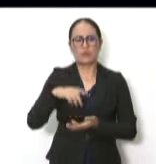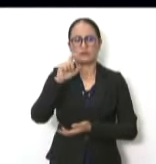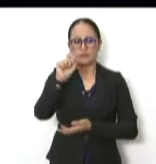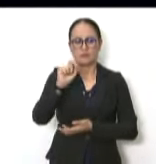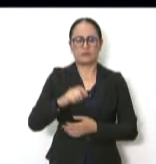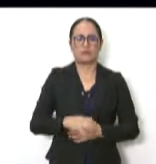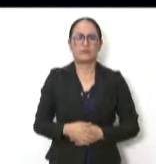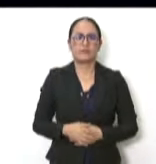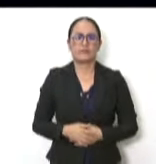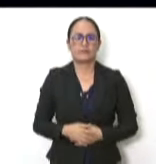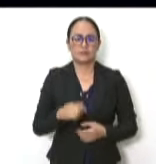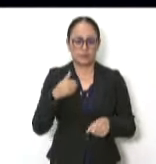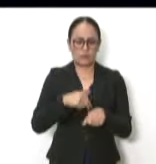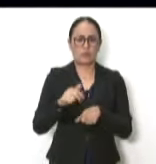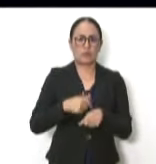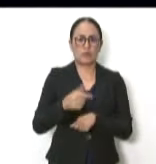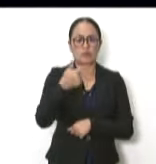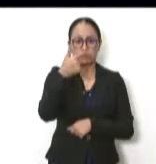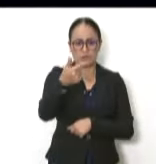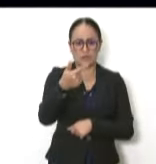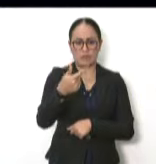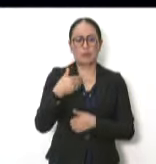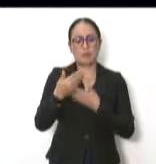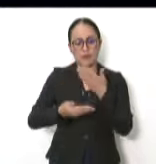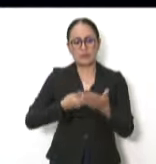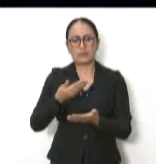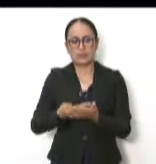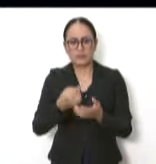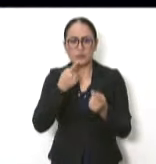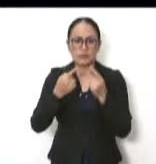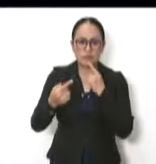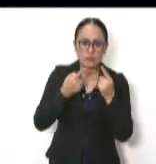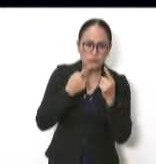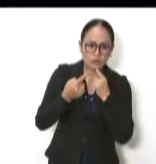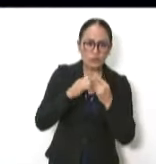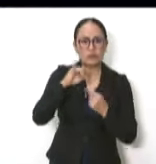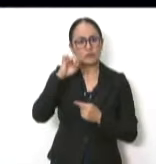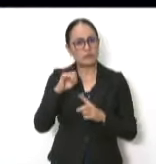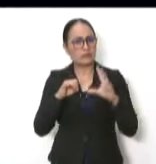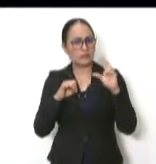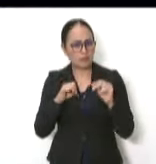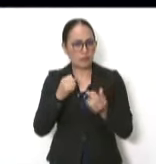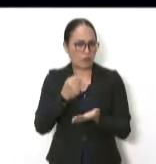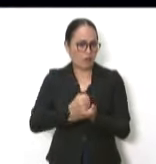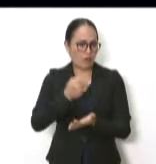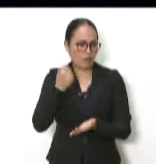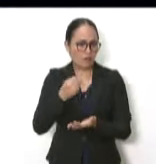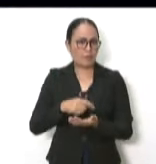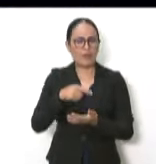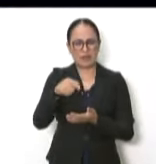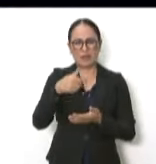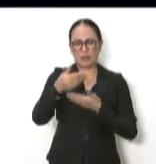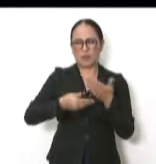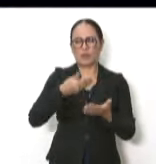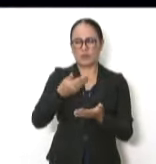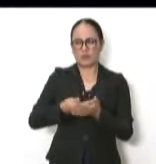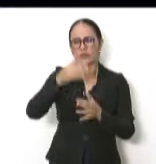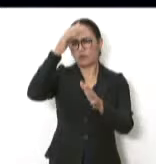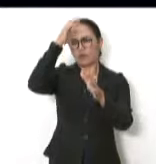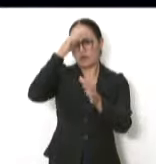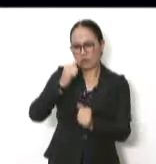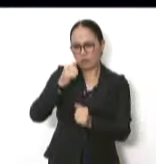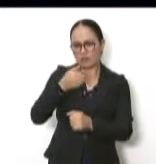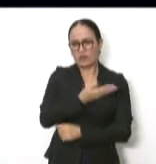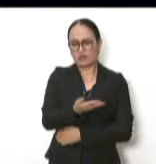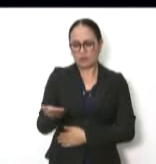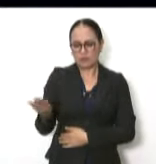7/2020. 7. Presentación, discusión y, en su caso, aprobación del proyecto de acuerdo mediante el